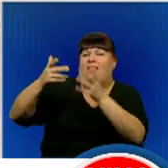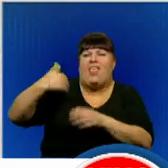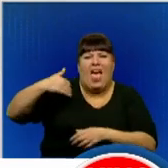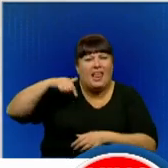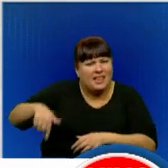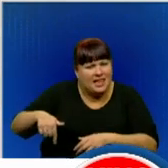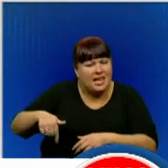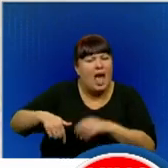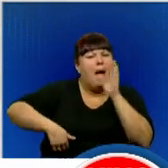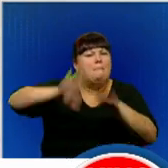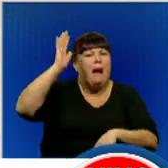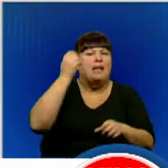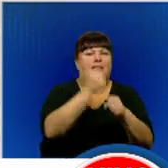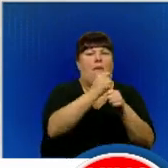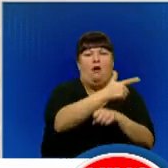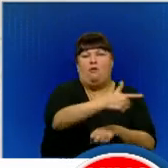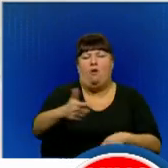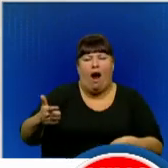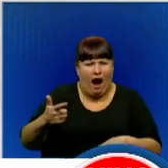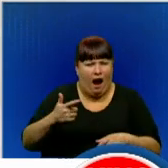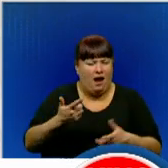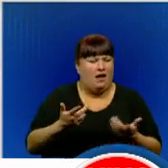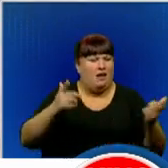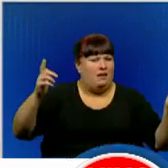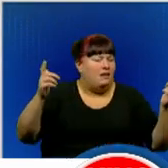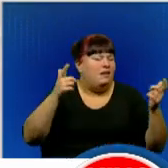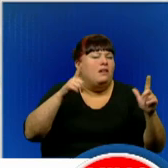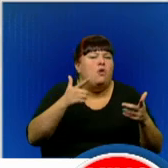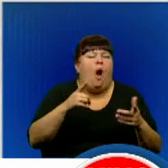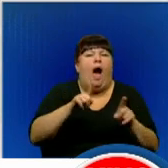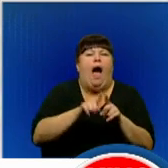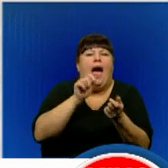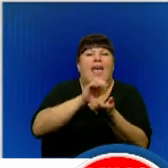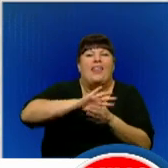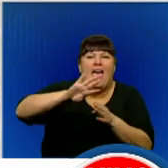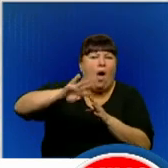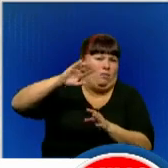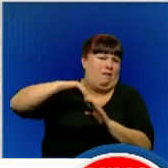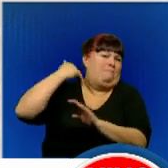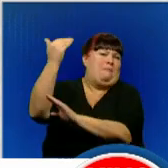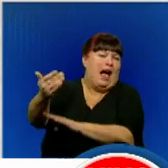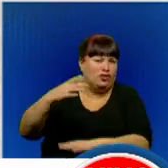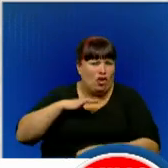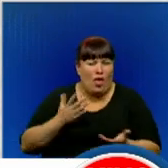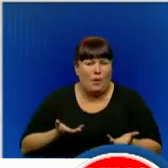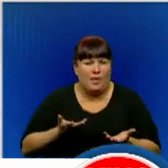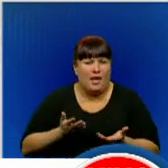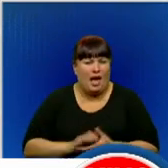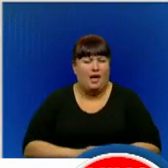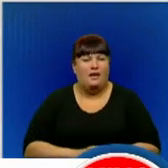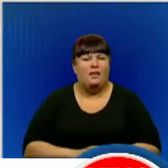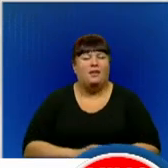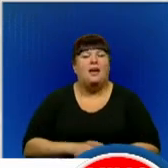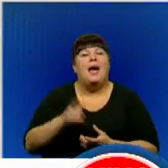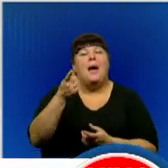y hubo más desocupación no se metió y una enorme deuda externa no se